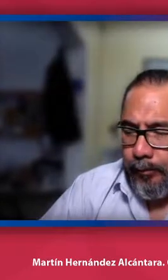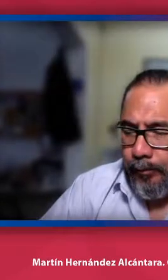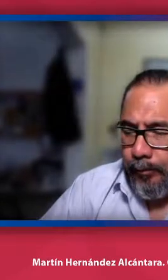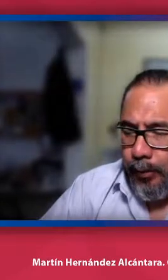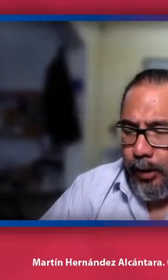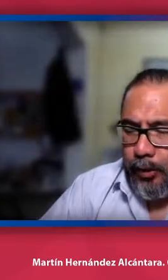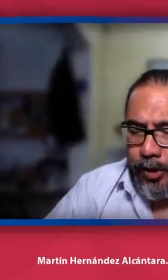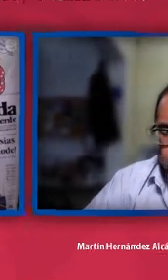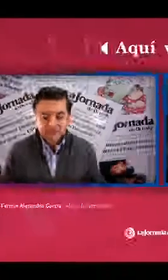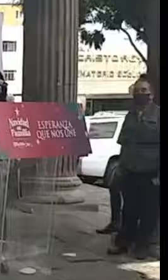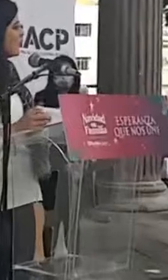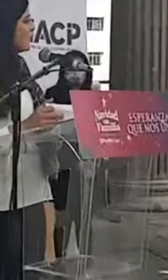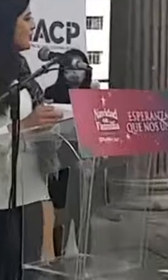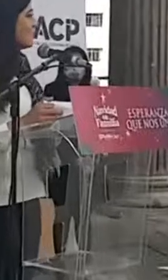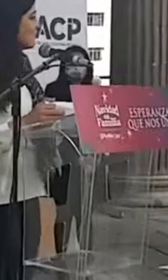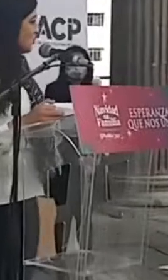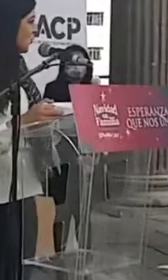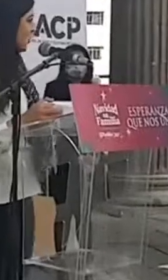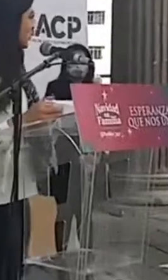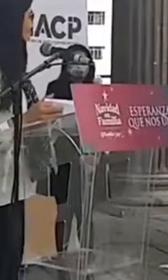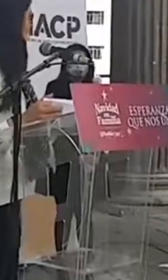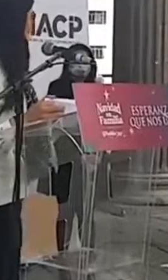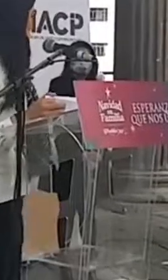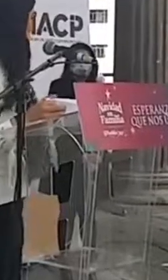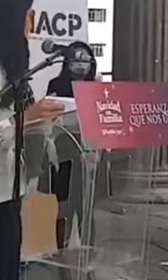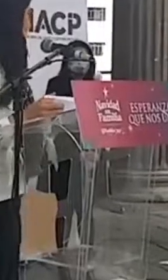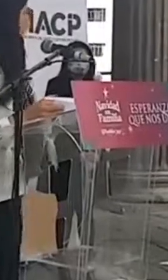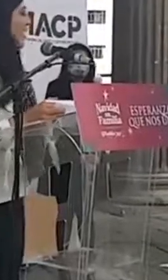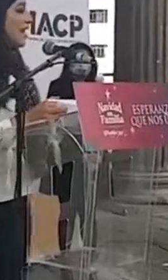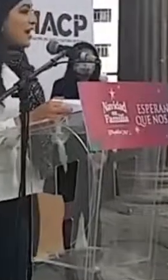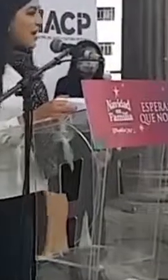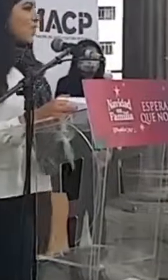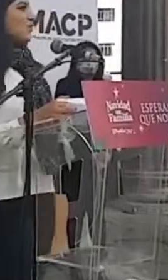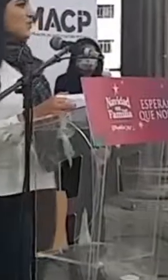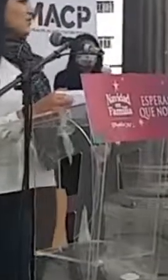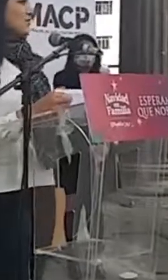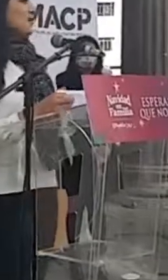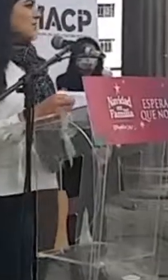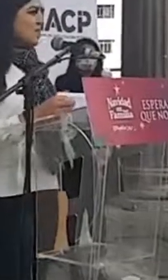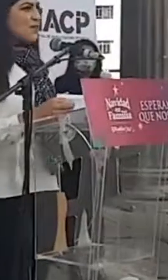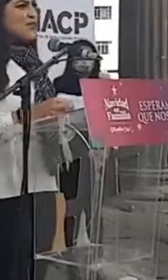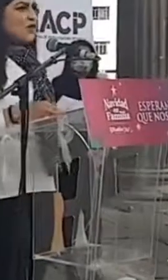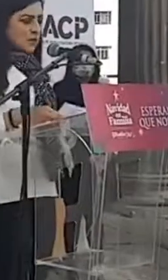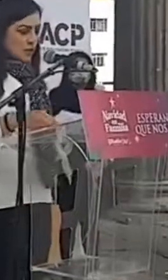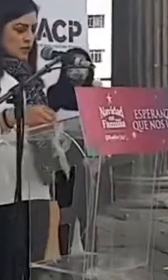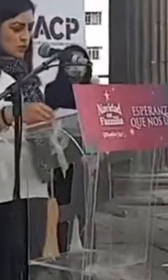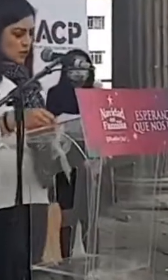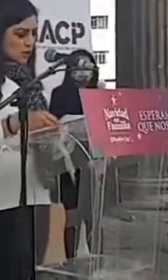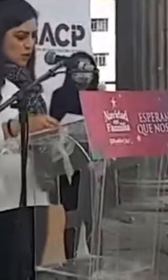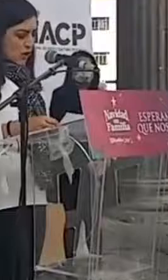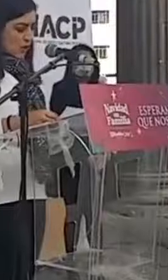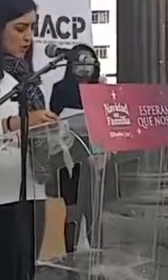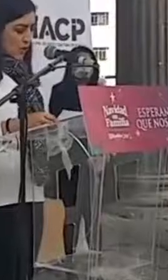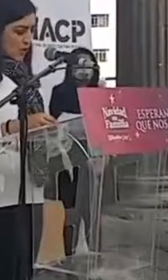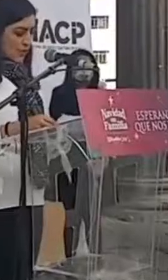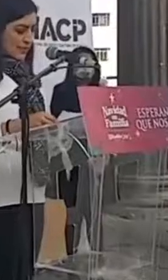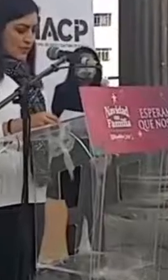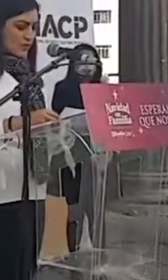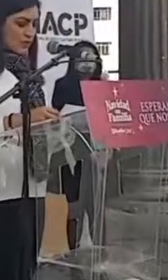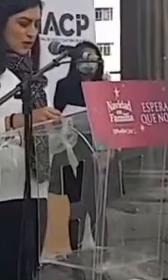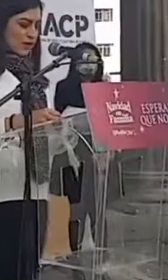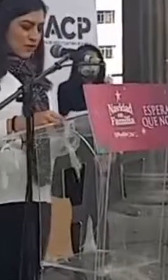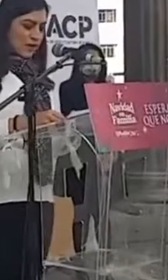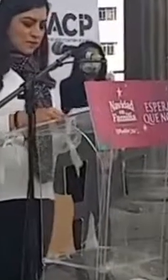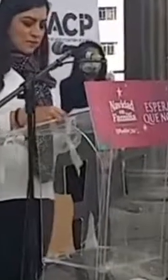Buenas noches. ¿Dónde estamos situados como ciudad? Al lado y en medio de algunos otros volcanes.